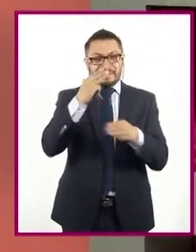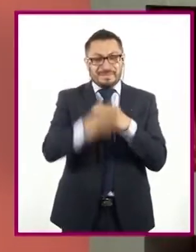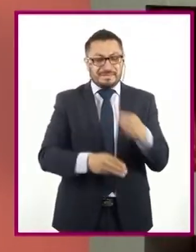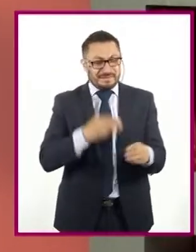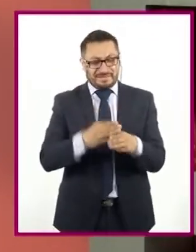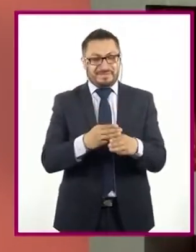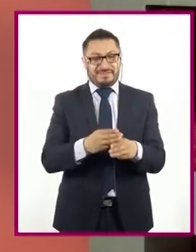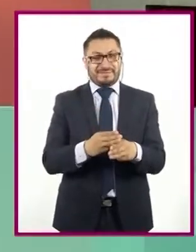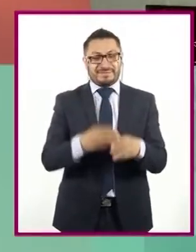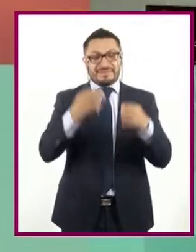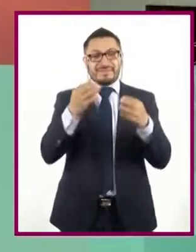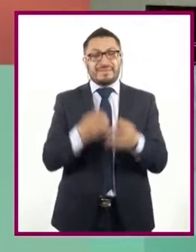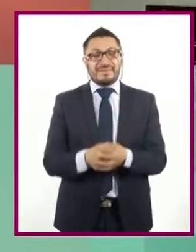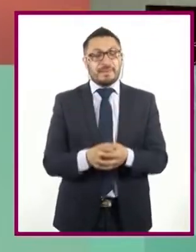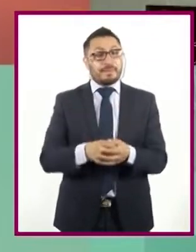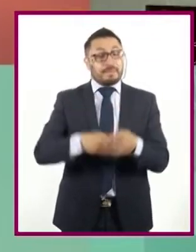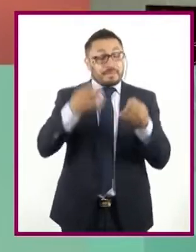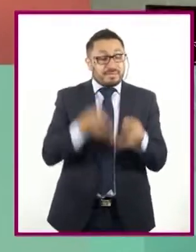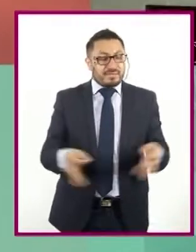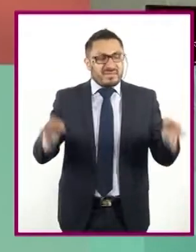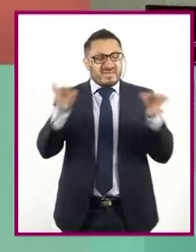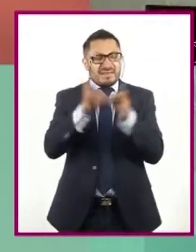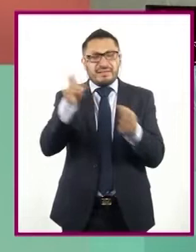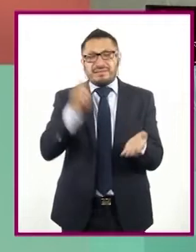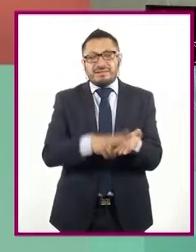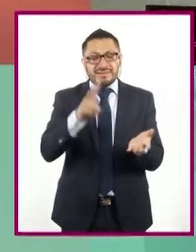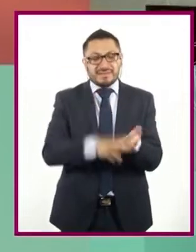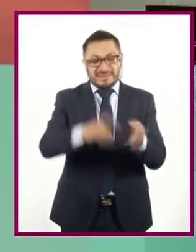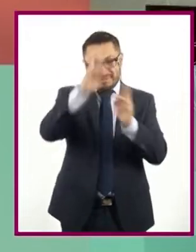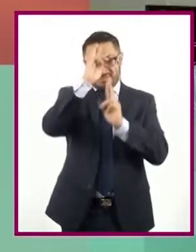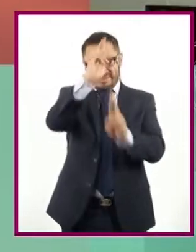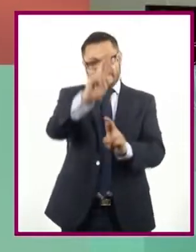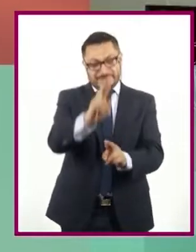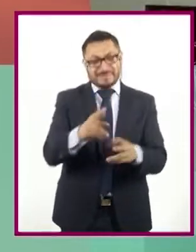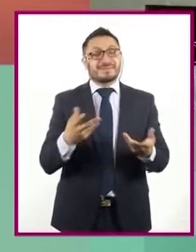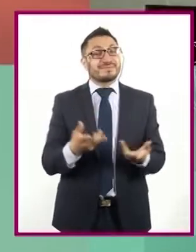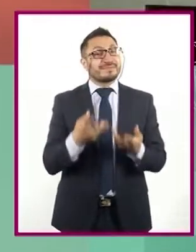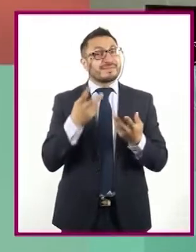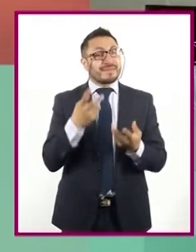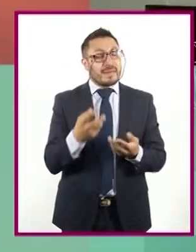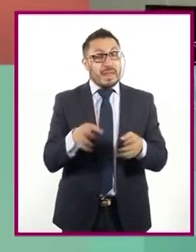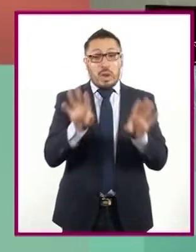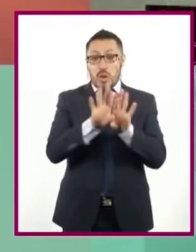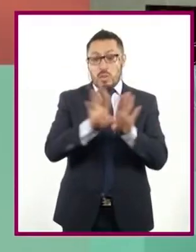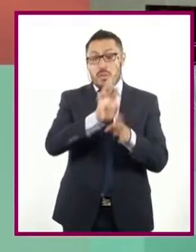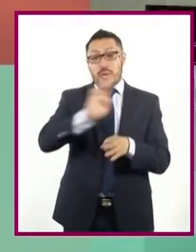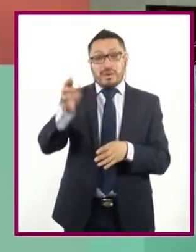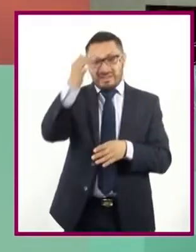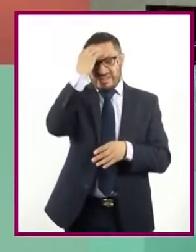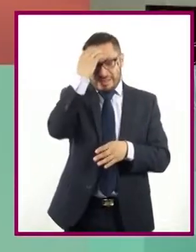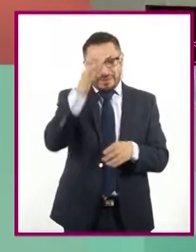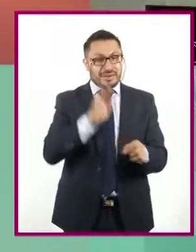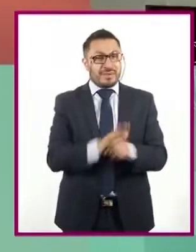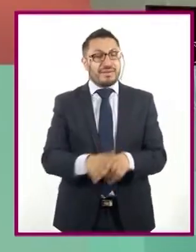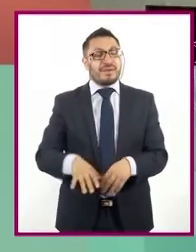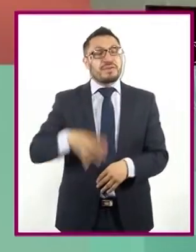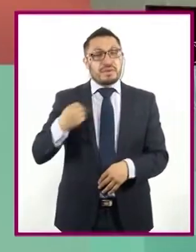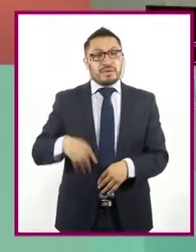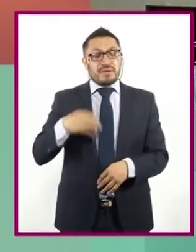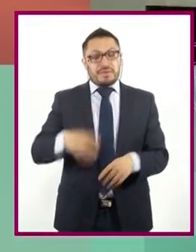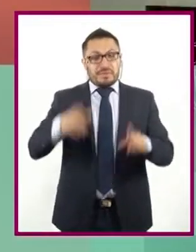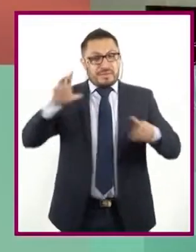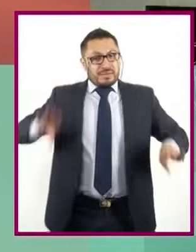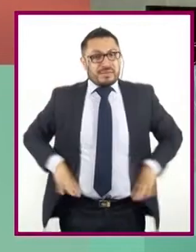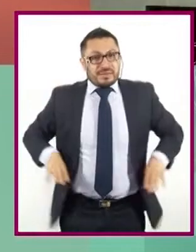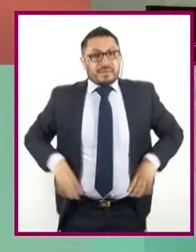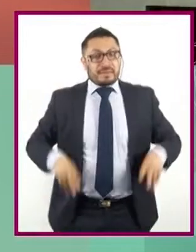importante! Valorar y respetar. En otras palabras, reconocer el mérito o las cualidades de una persona